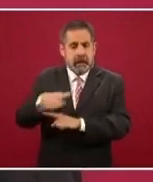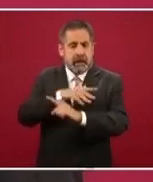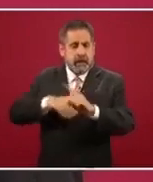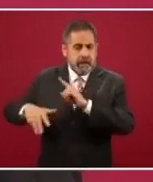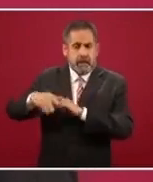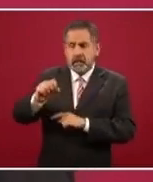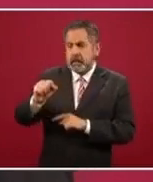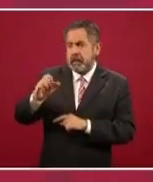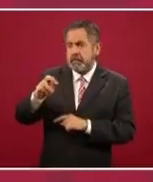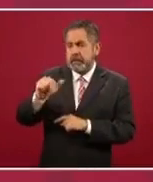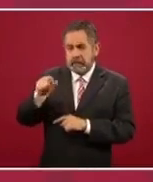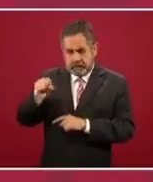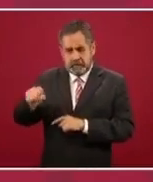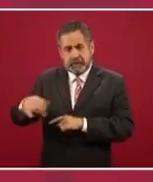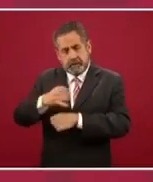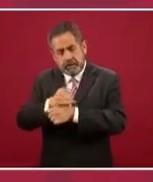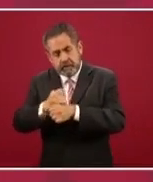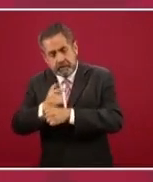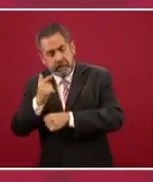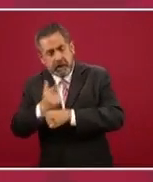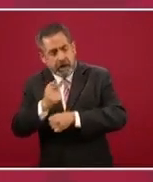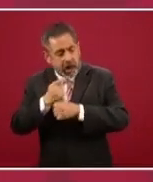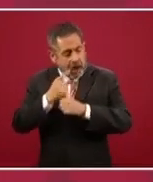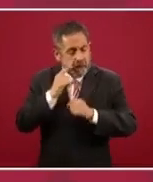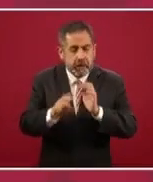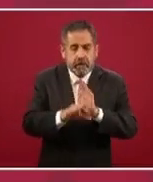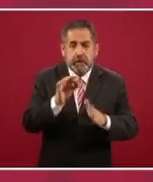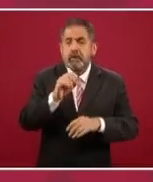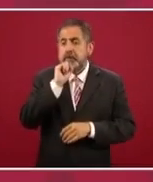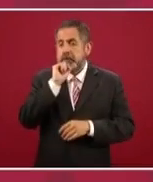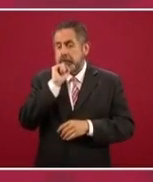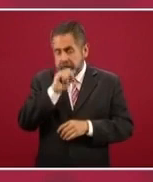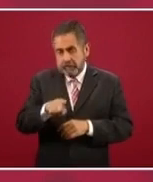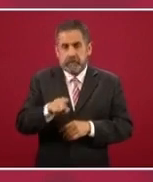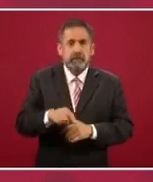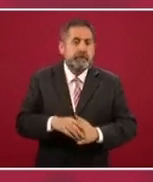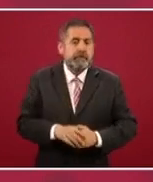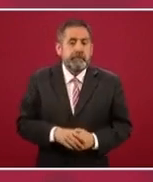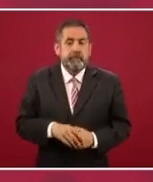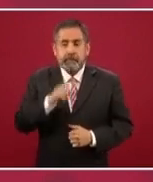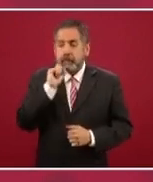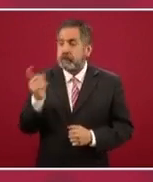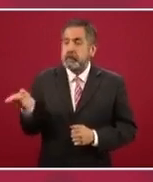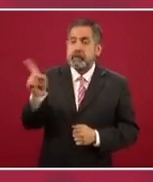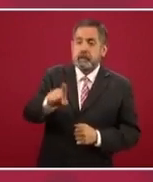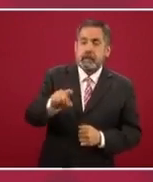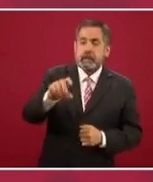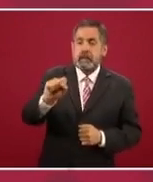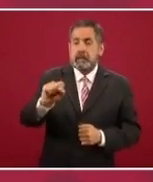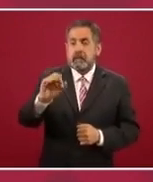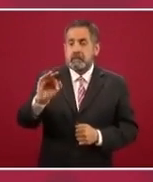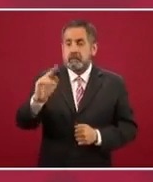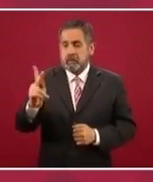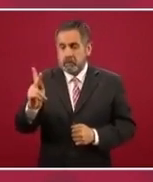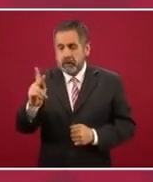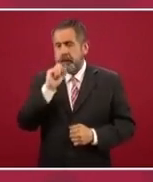Ambiente que haga la investigación, y también a la Secretaría de la Función